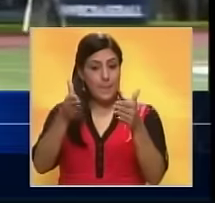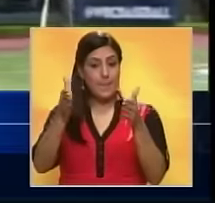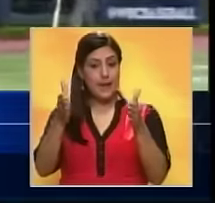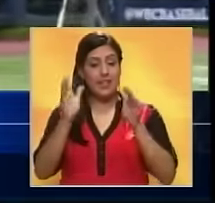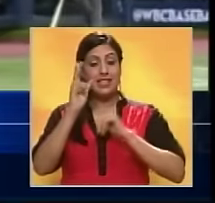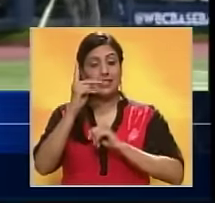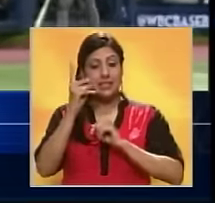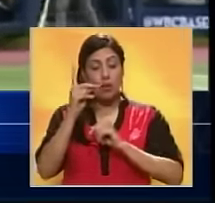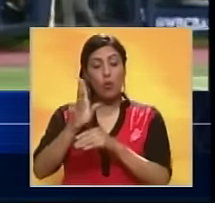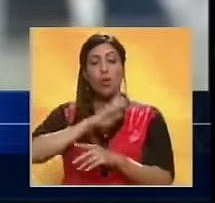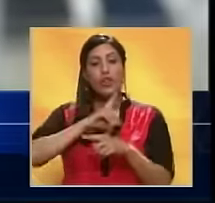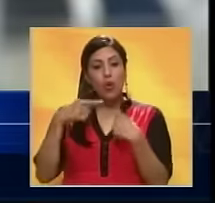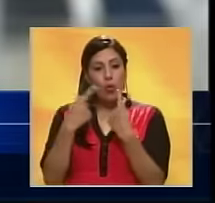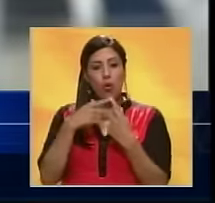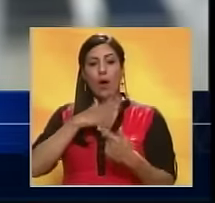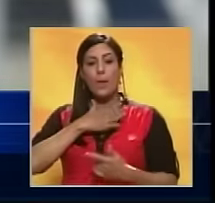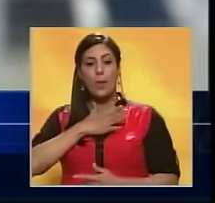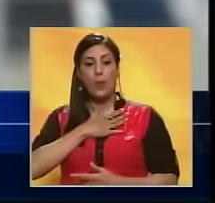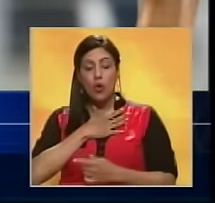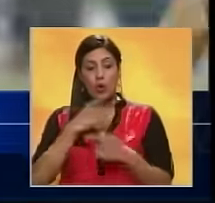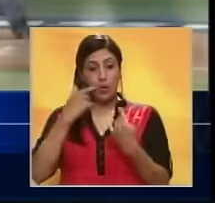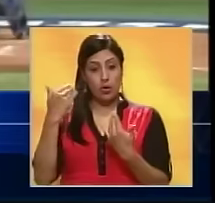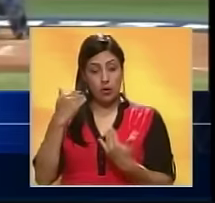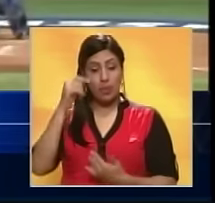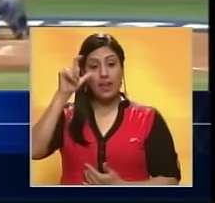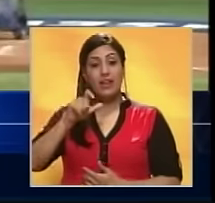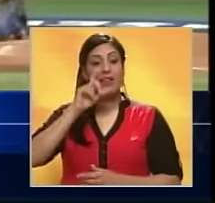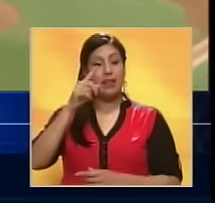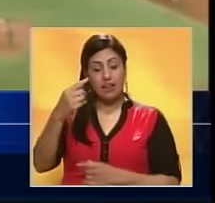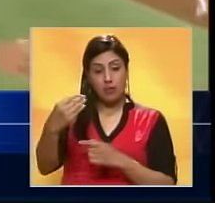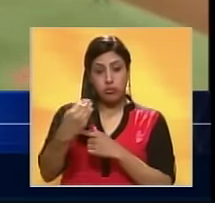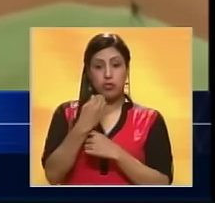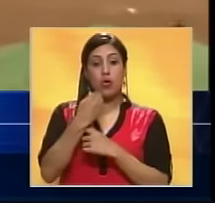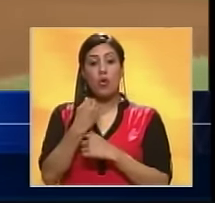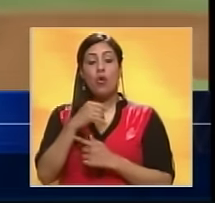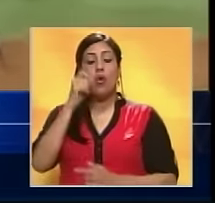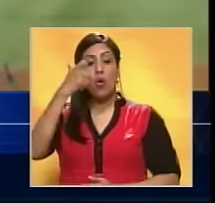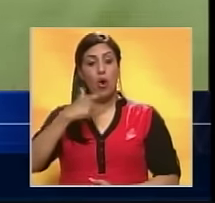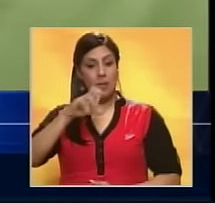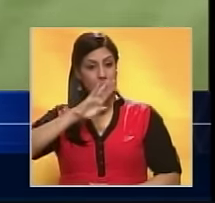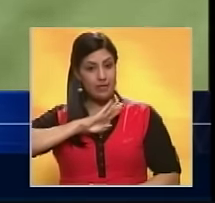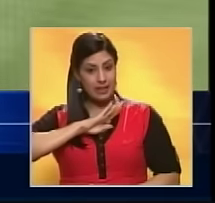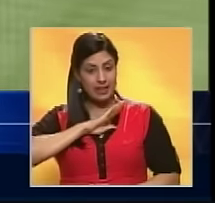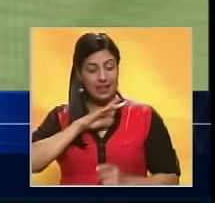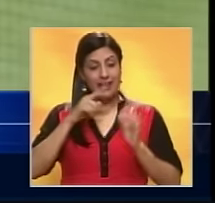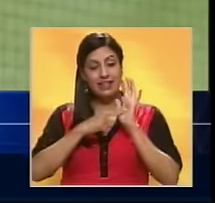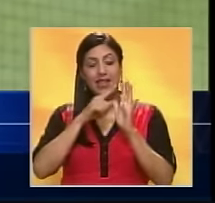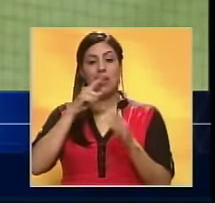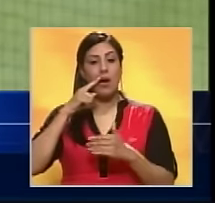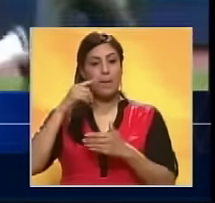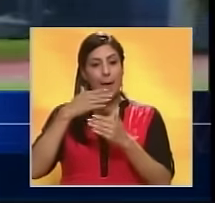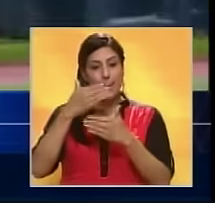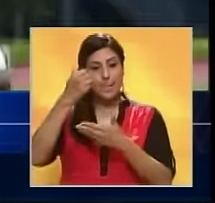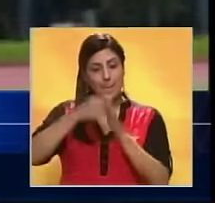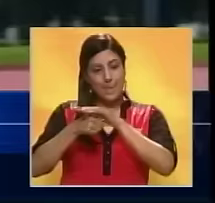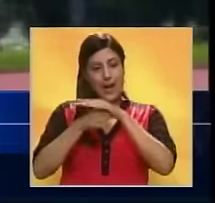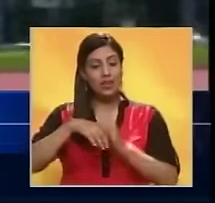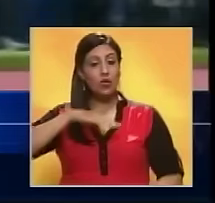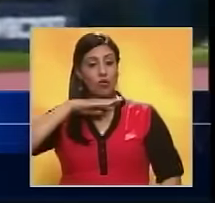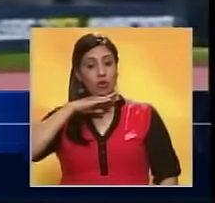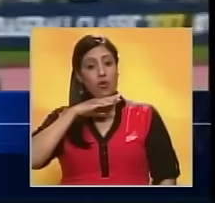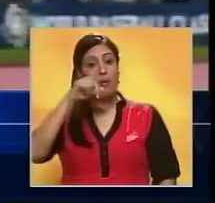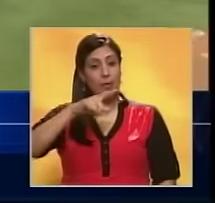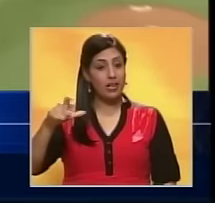en el segundo acto por intermedio de Nate Freeman, quien anotó luego de que Tyler Krieger recibiera boleto con las bases llenas.